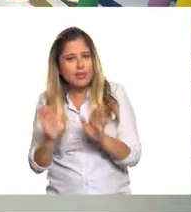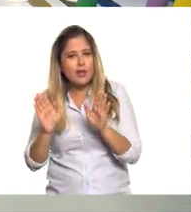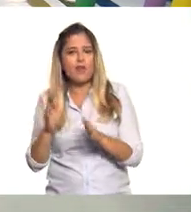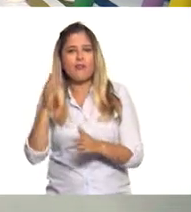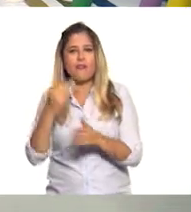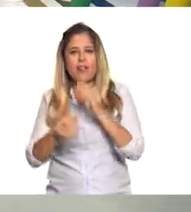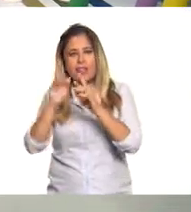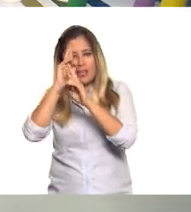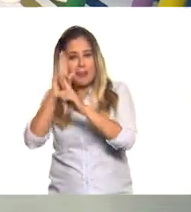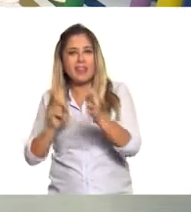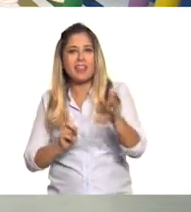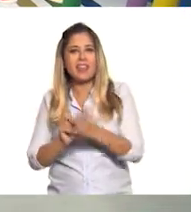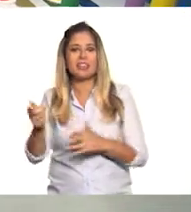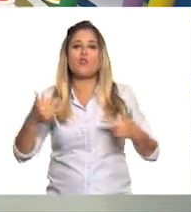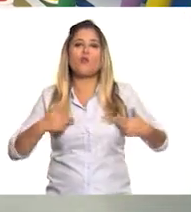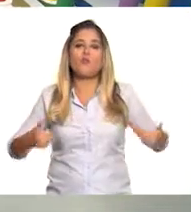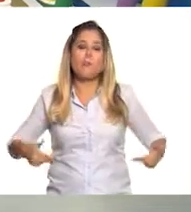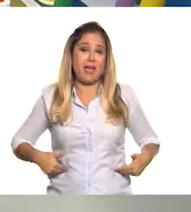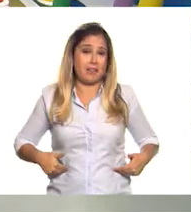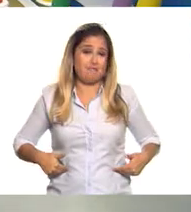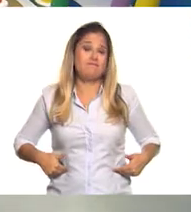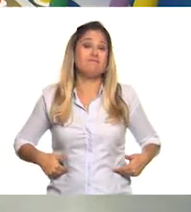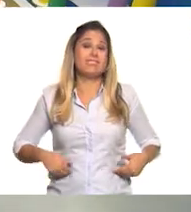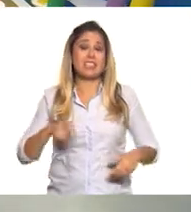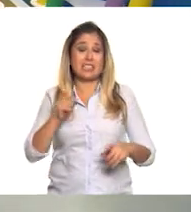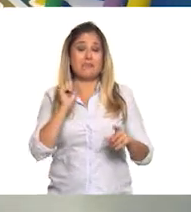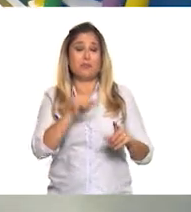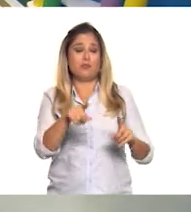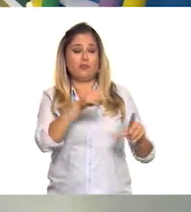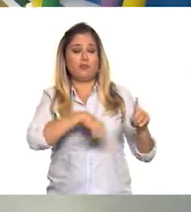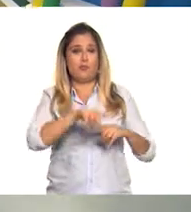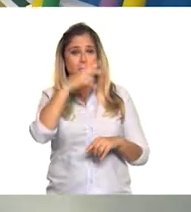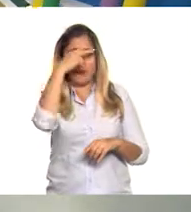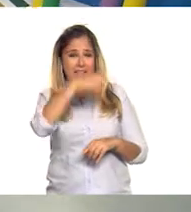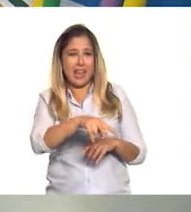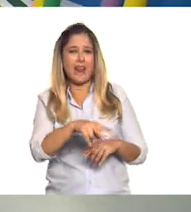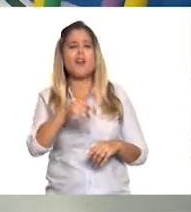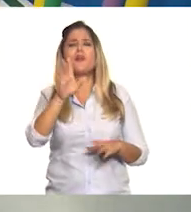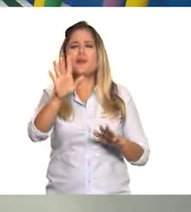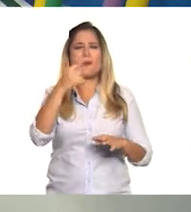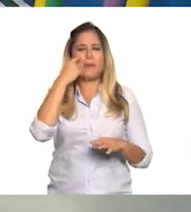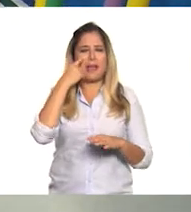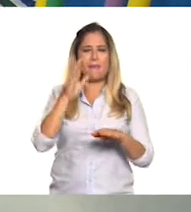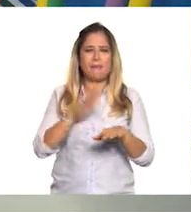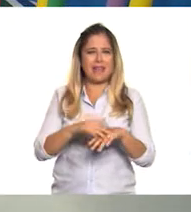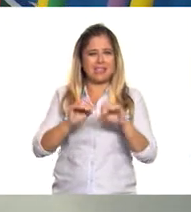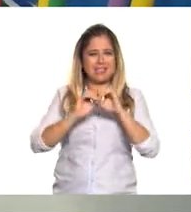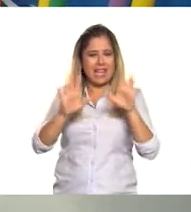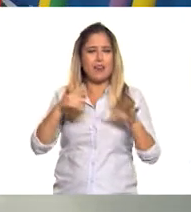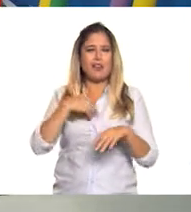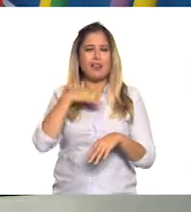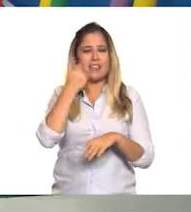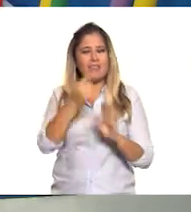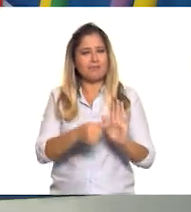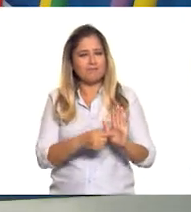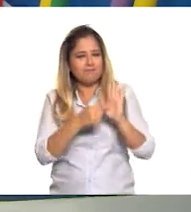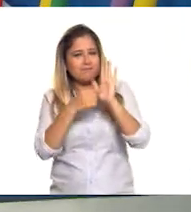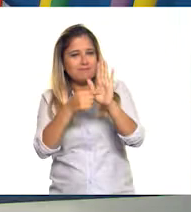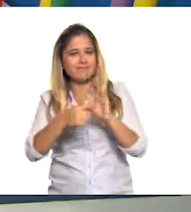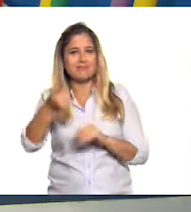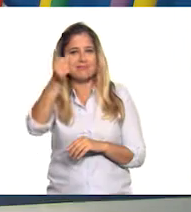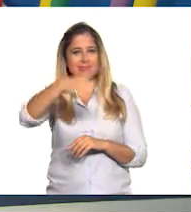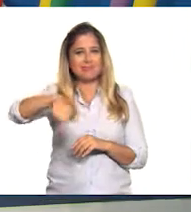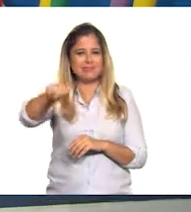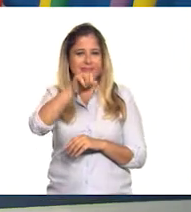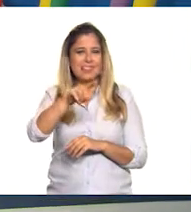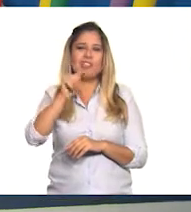el irrespeto a los derechos humanos, en este caso, de los mexicanos. Para que nos quede más claro, quiero compartir con nuestros estudiantes en